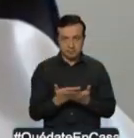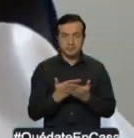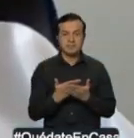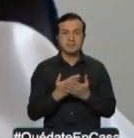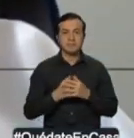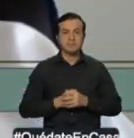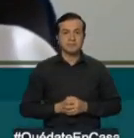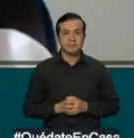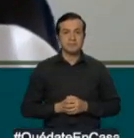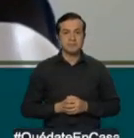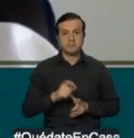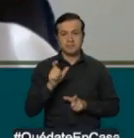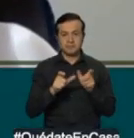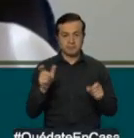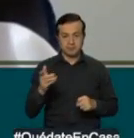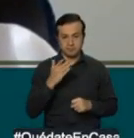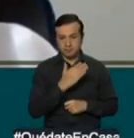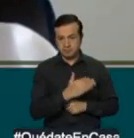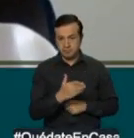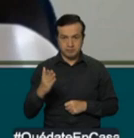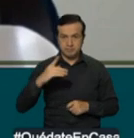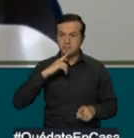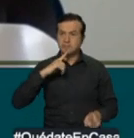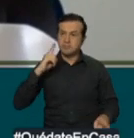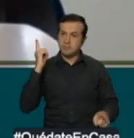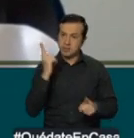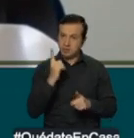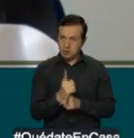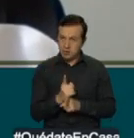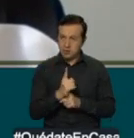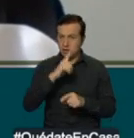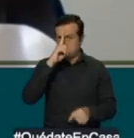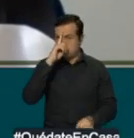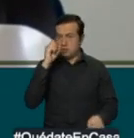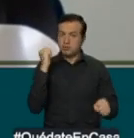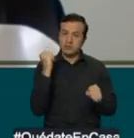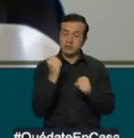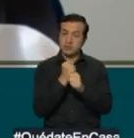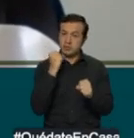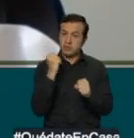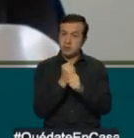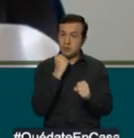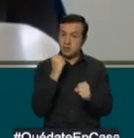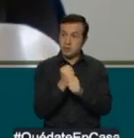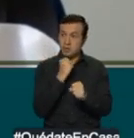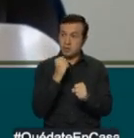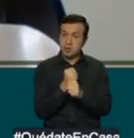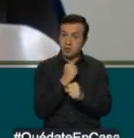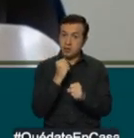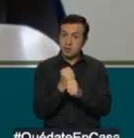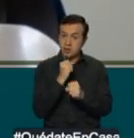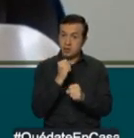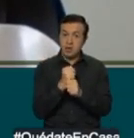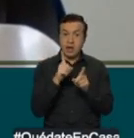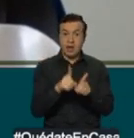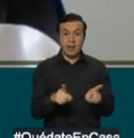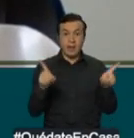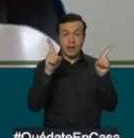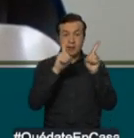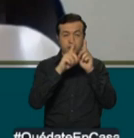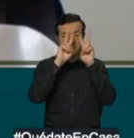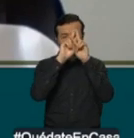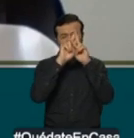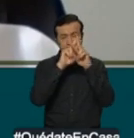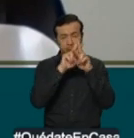dias conciudadanos efectivamente el trabajo de limpieza de la base de datos ha